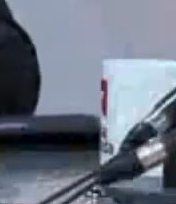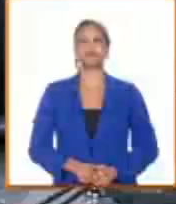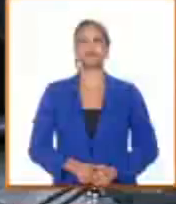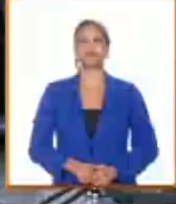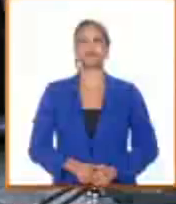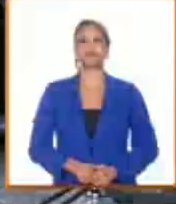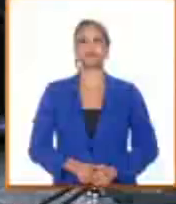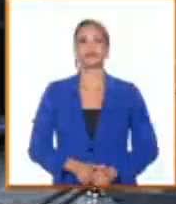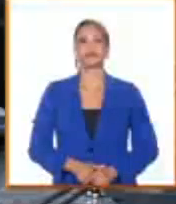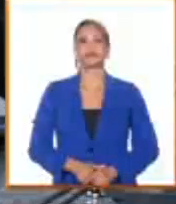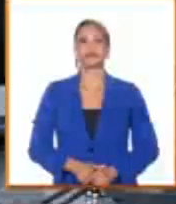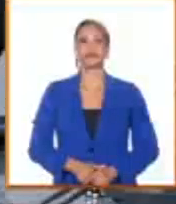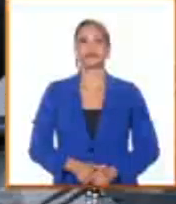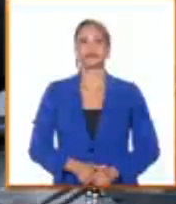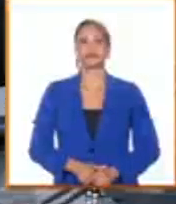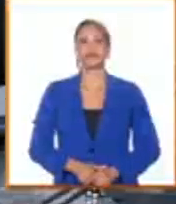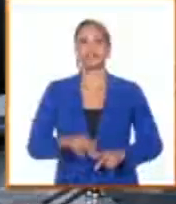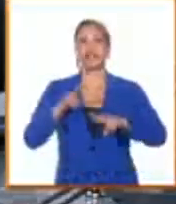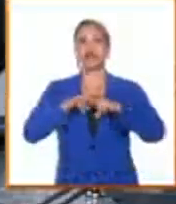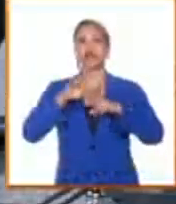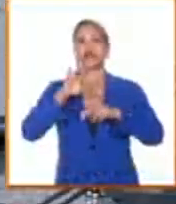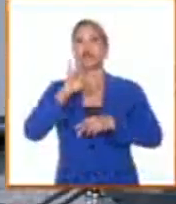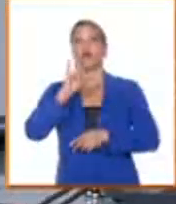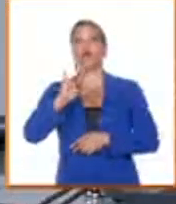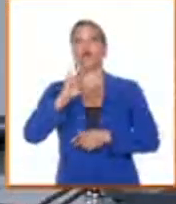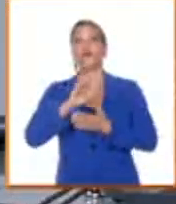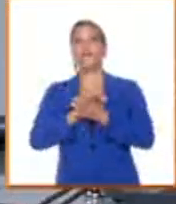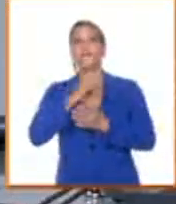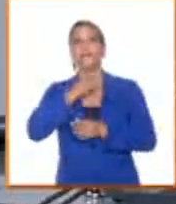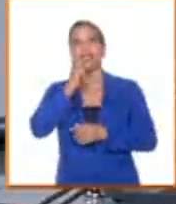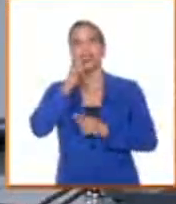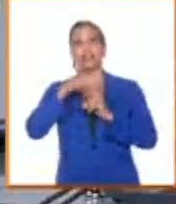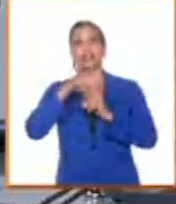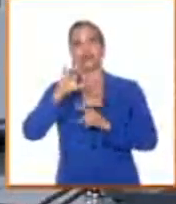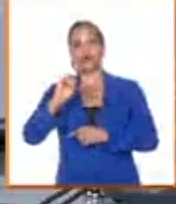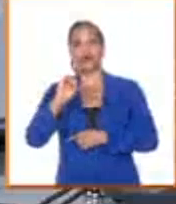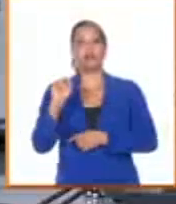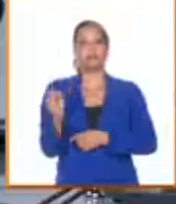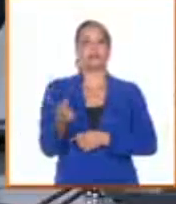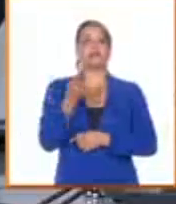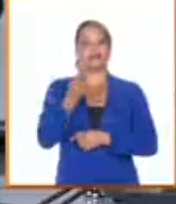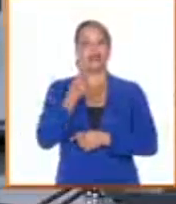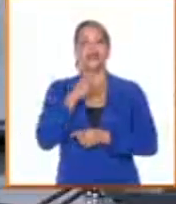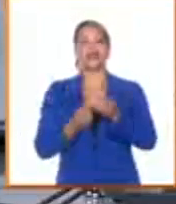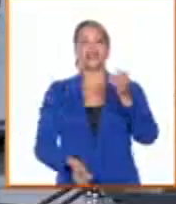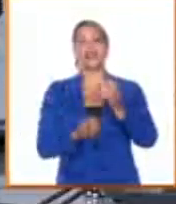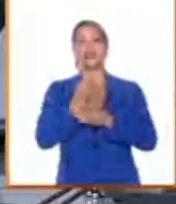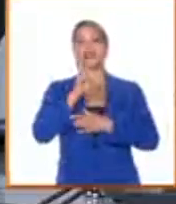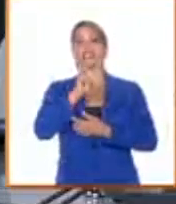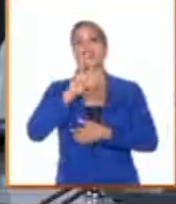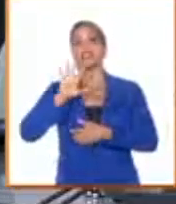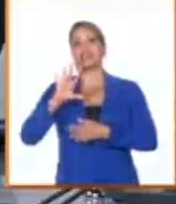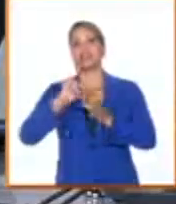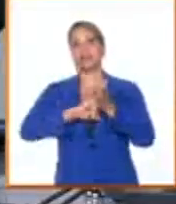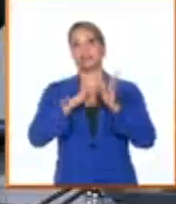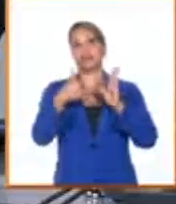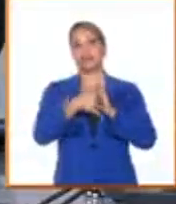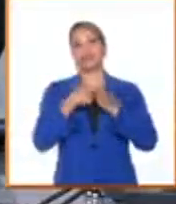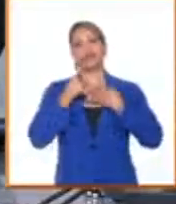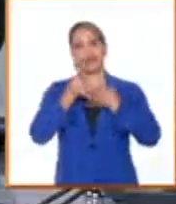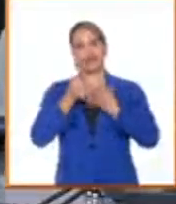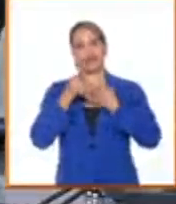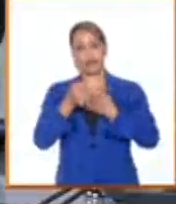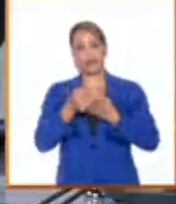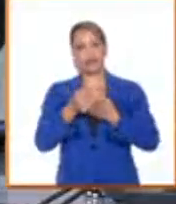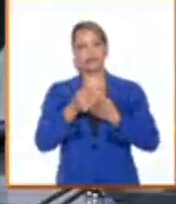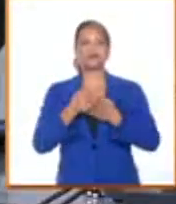Bueno, Humberto Fabián es uno de los iniciadores de este camino, ha estado en todos los 30 y tantos proyectos, 35 finalmente, ¿no? Con la ley ya que